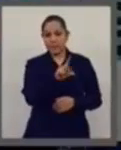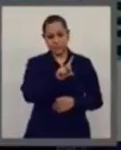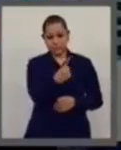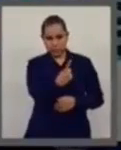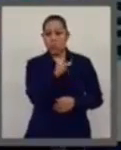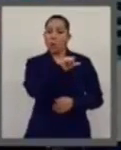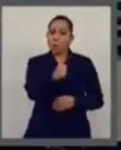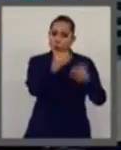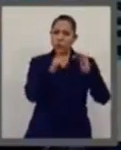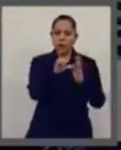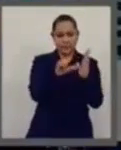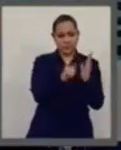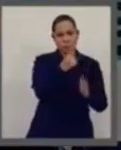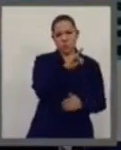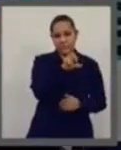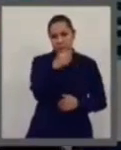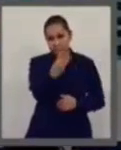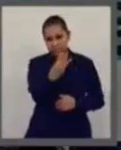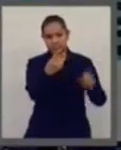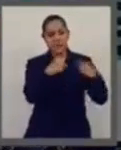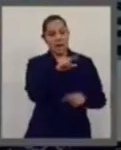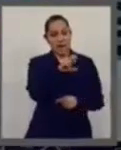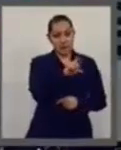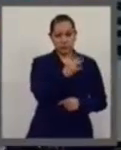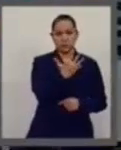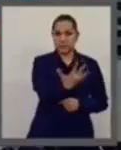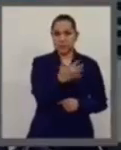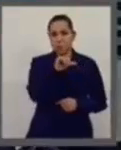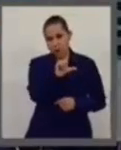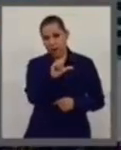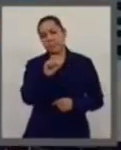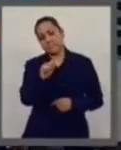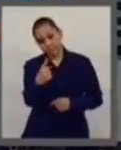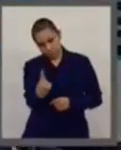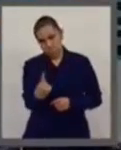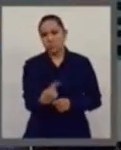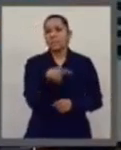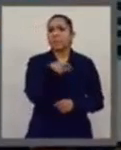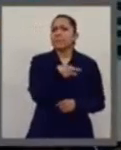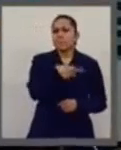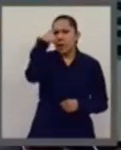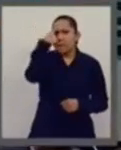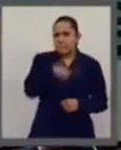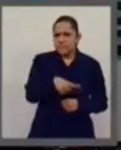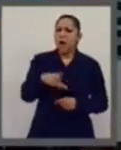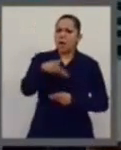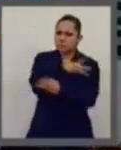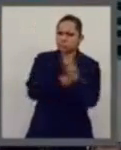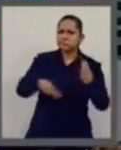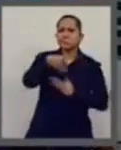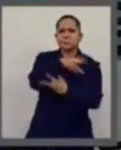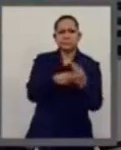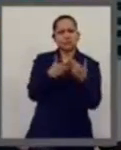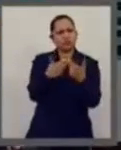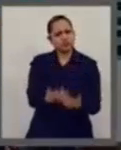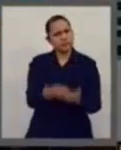noveno, fracción tercera y anexo 5A y 21, para garantizar el abastecimiento de agua potable suficiente